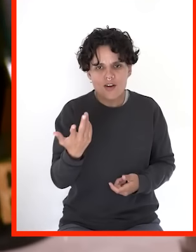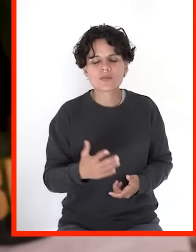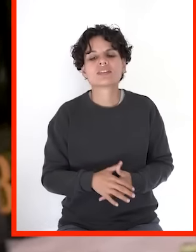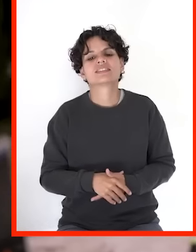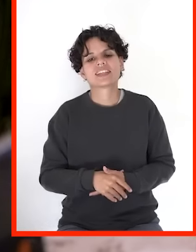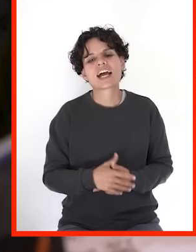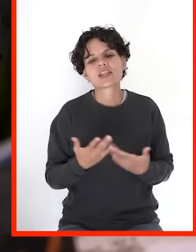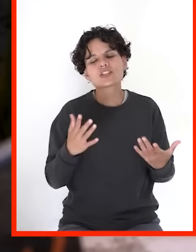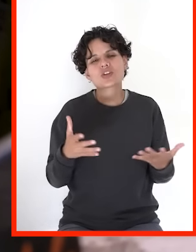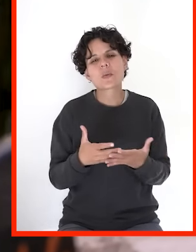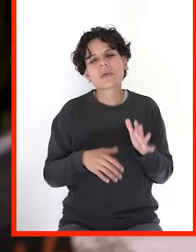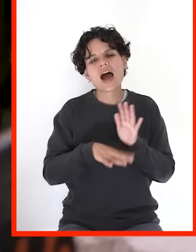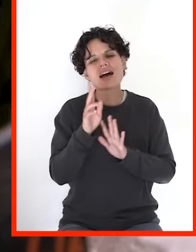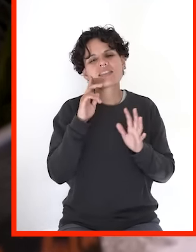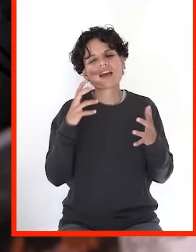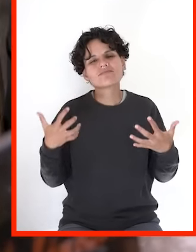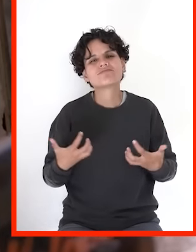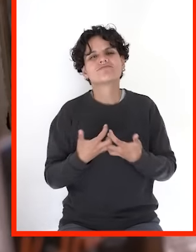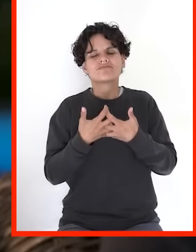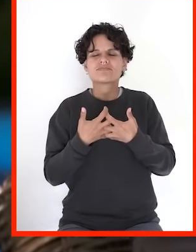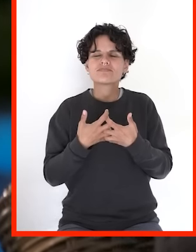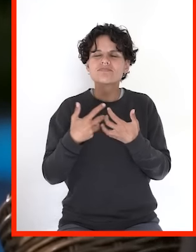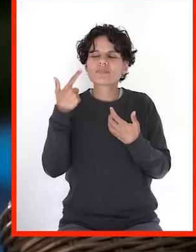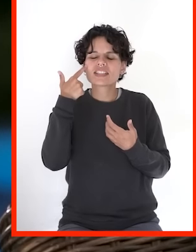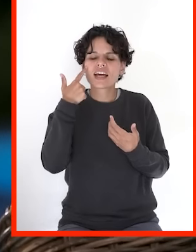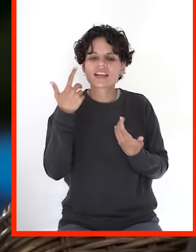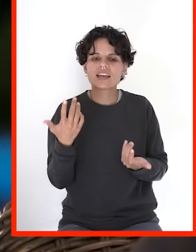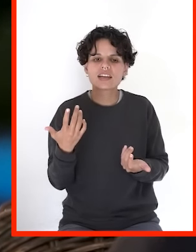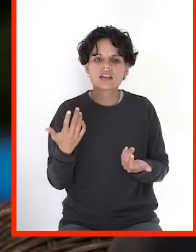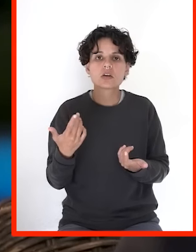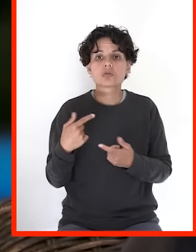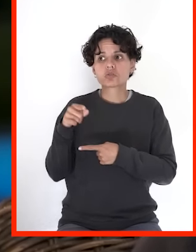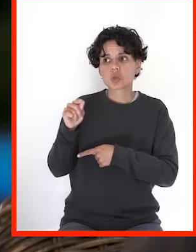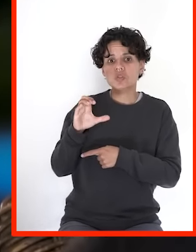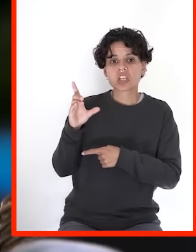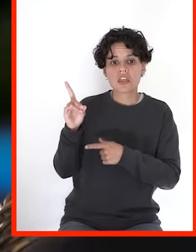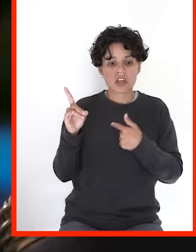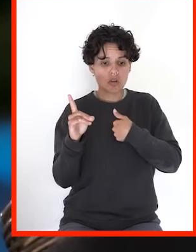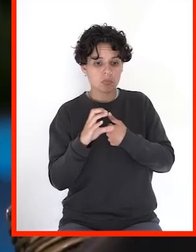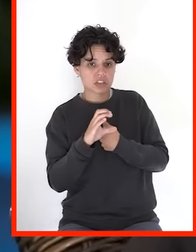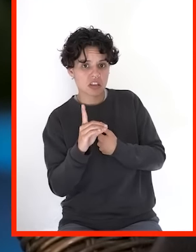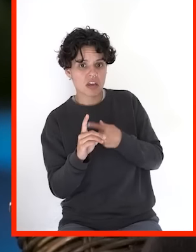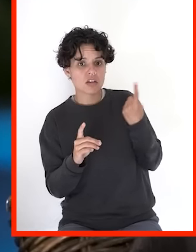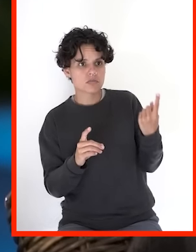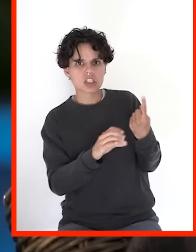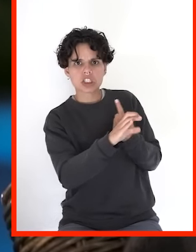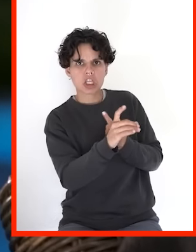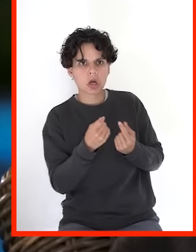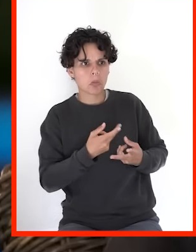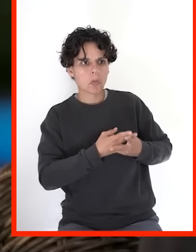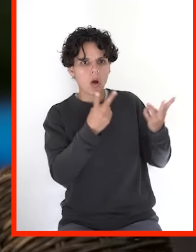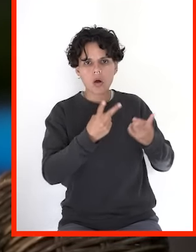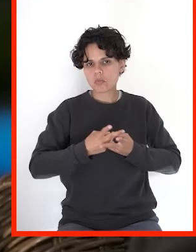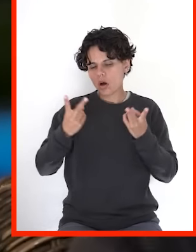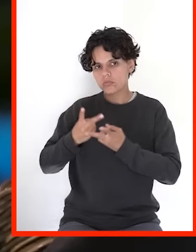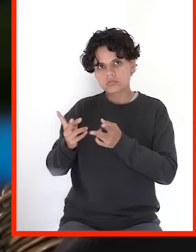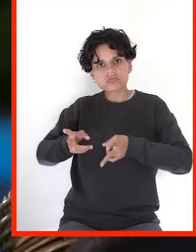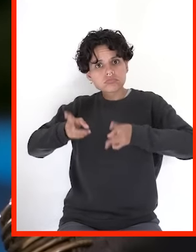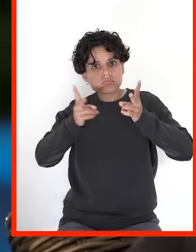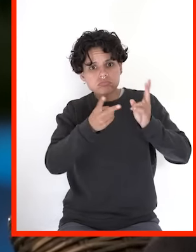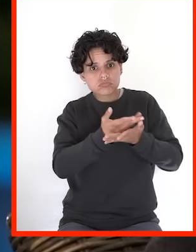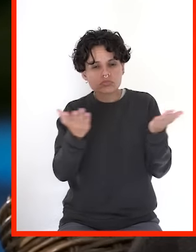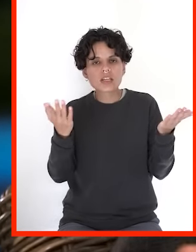Entonces nosotros somos más como de la ideología de que, no sé, por ejemplo, él estaba a hacer su disco, yo mi disco solo, el Acre su disco solo. Los hits de